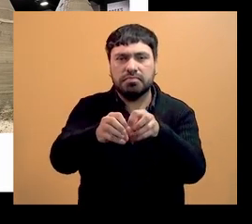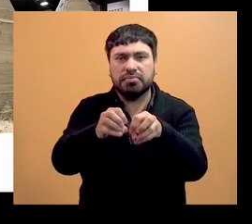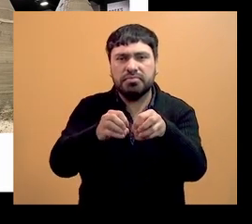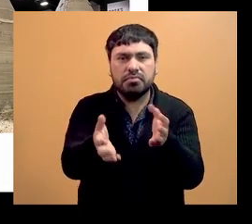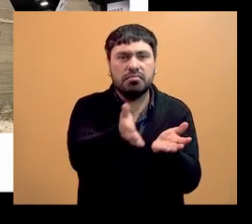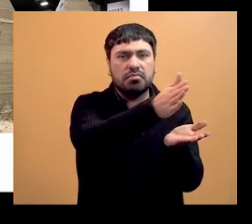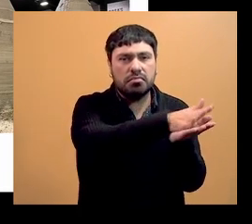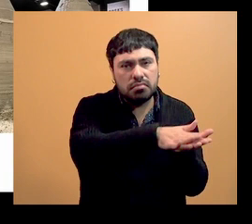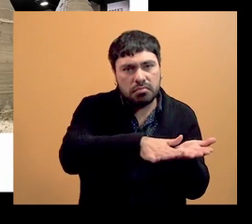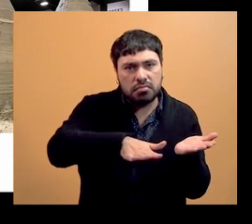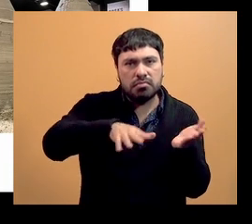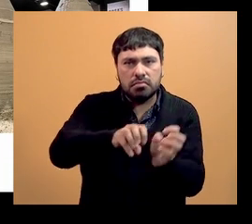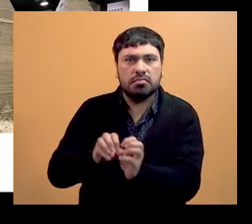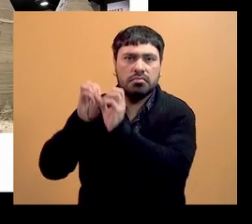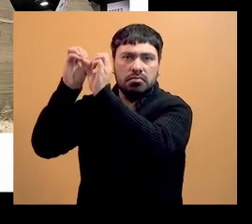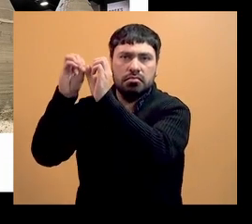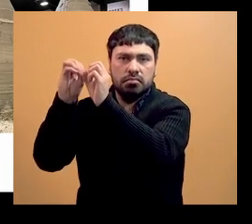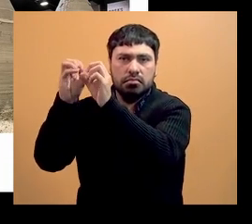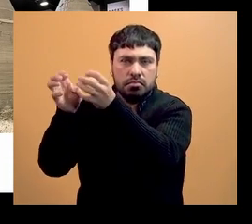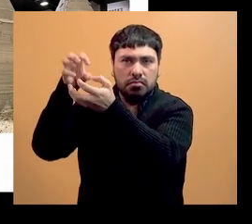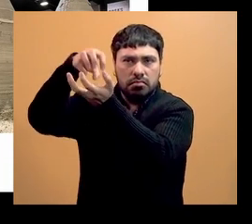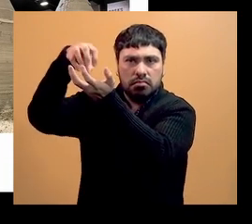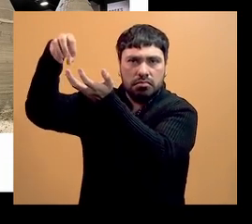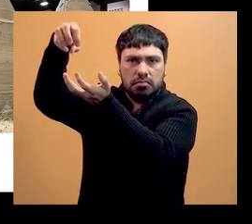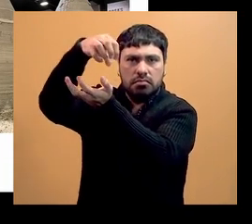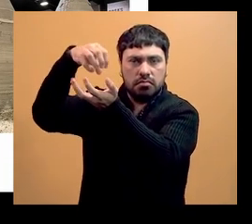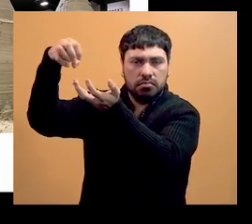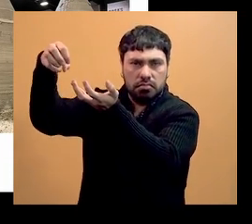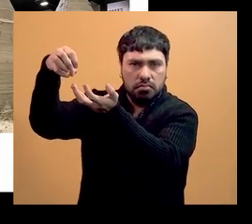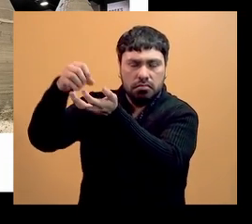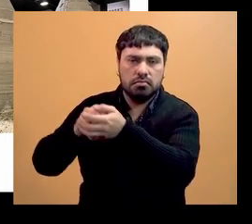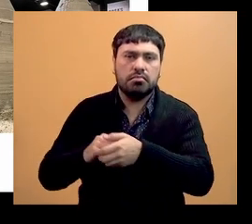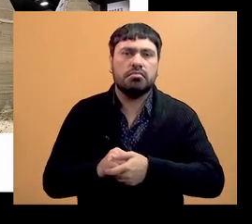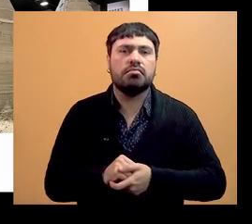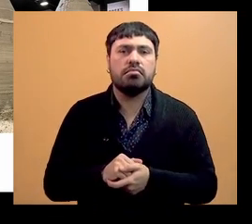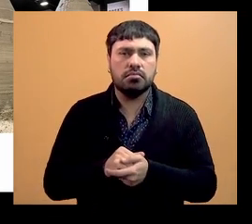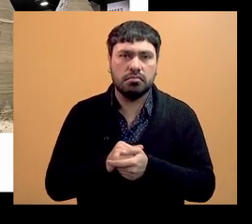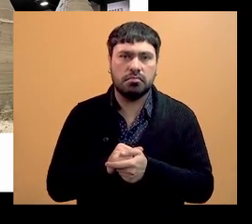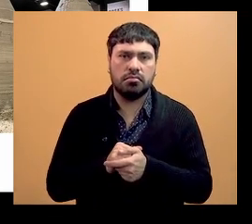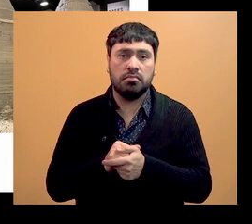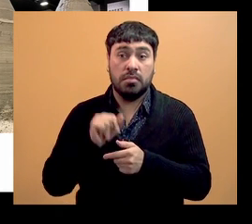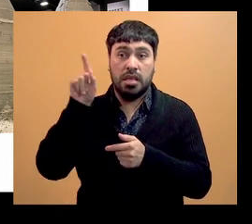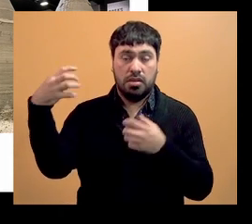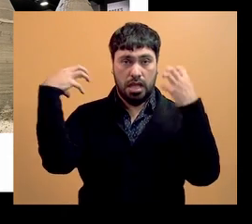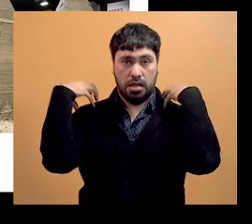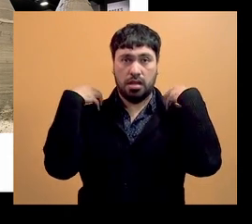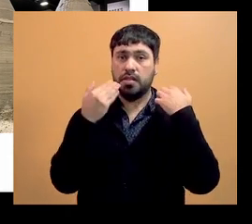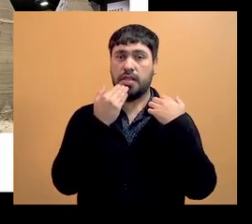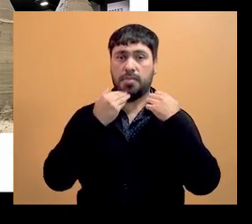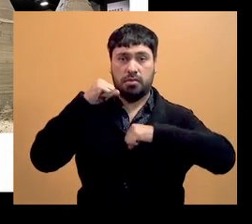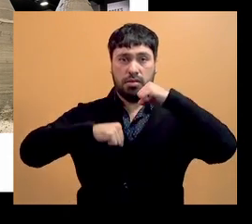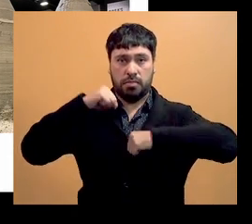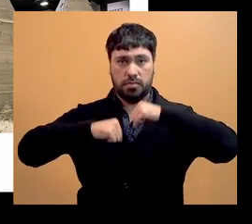Marte. Esta misma técnica se ha probado para generar muros y otras estructuras con material simulante lunar. Esa empresa también ya ganó la